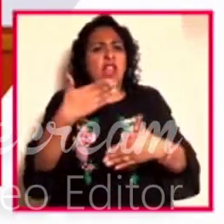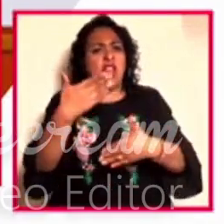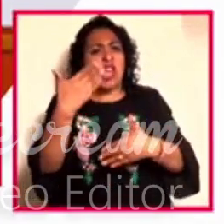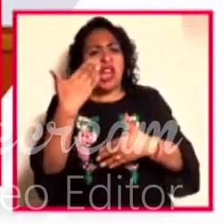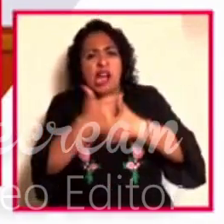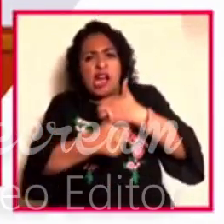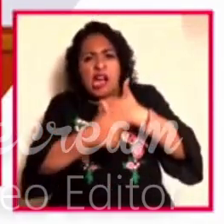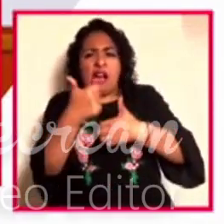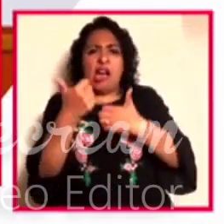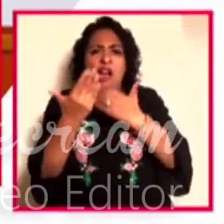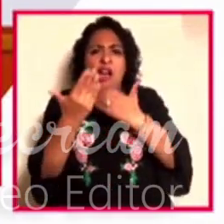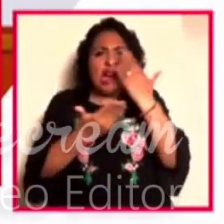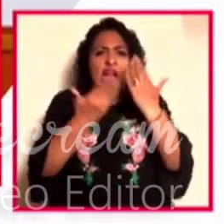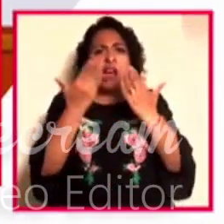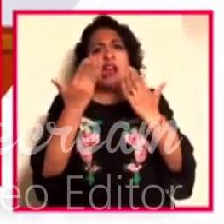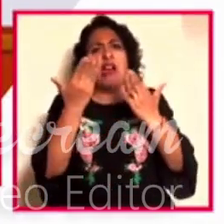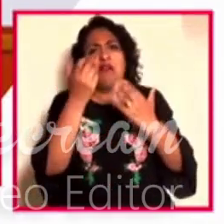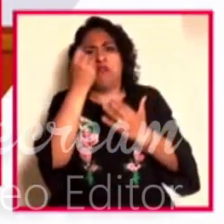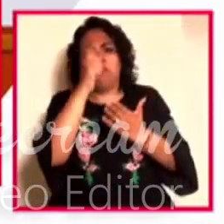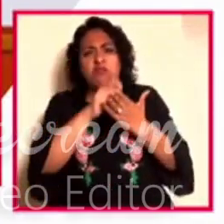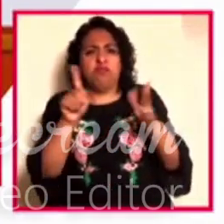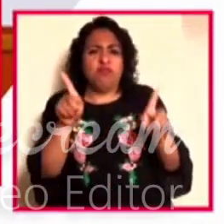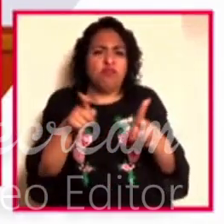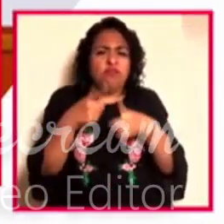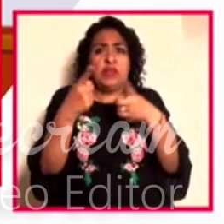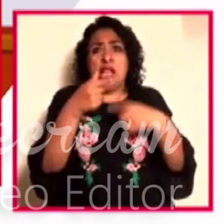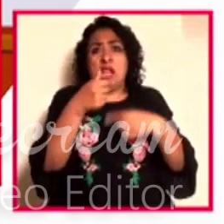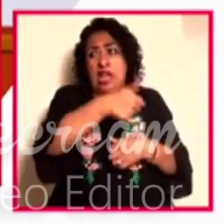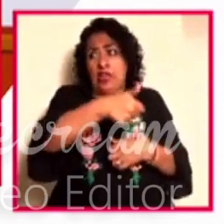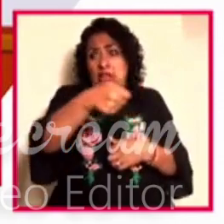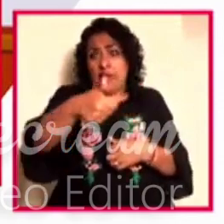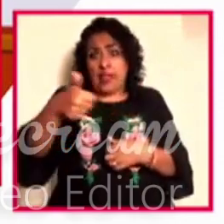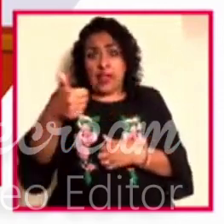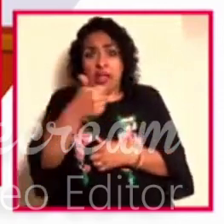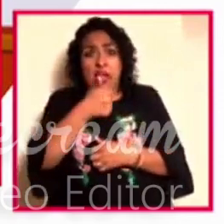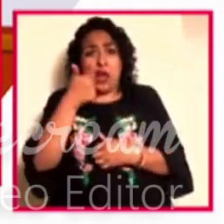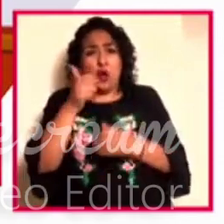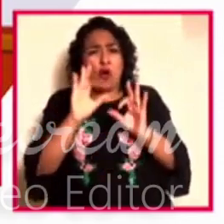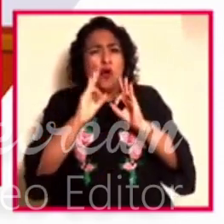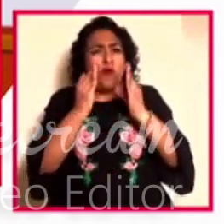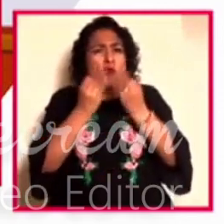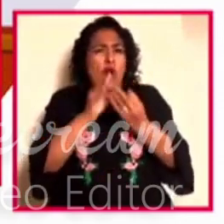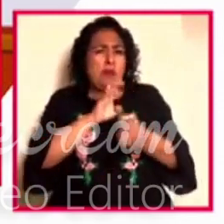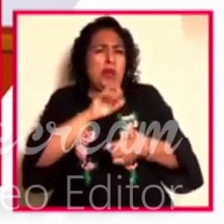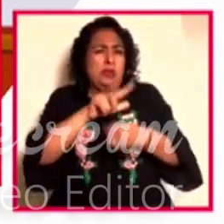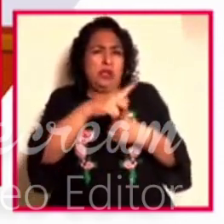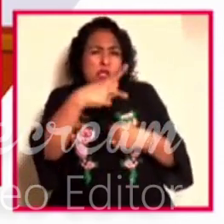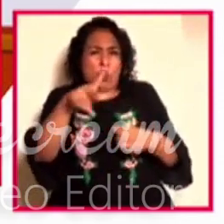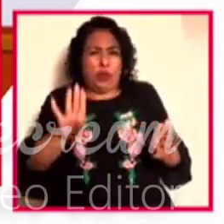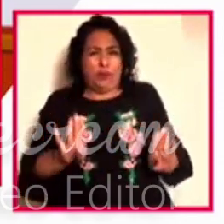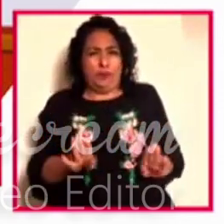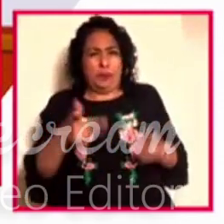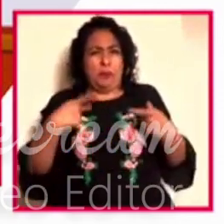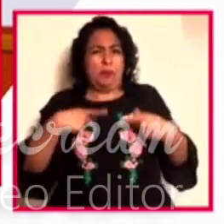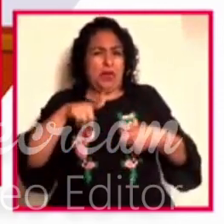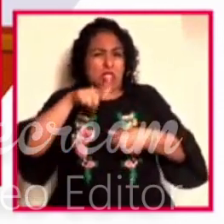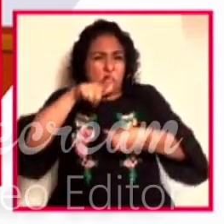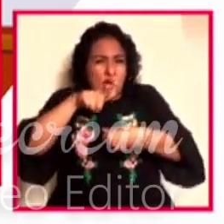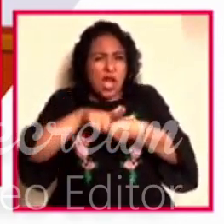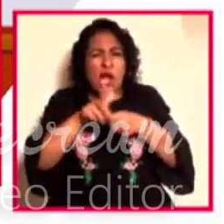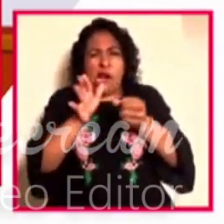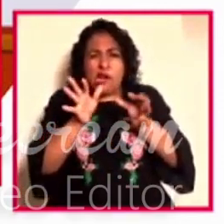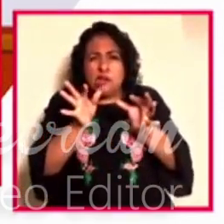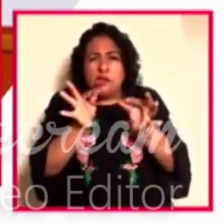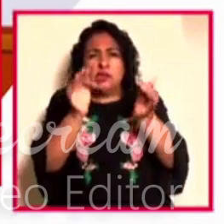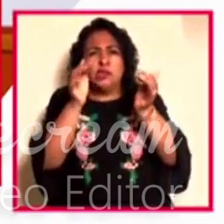como compositores, como creadores. Cada uno de ellos tiene un lenguaje muy particular, muy personal, muy refinado.